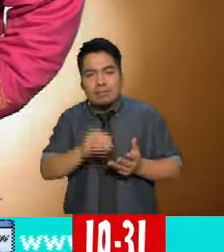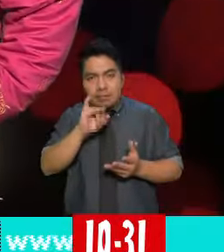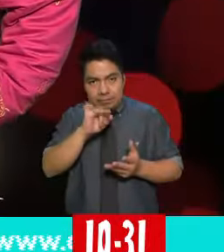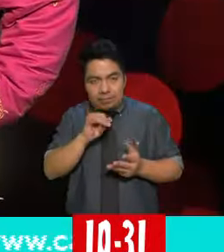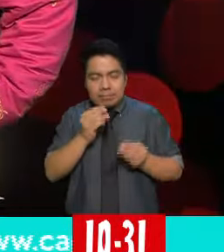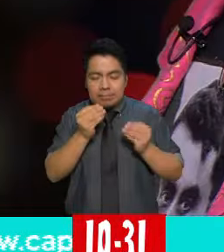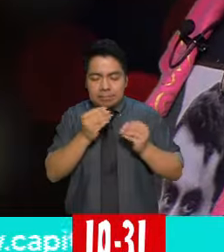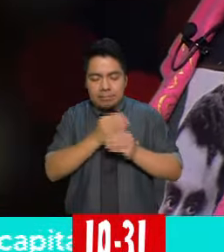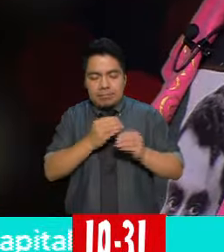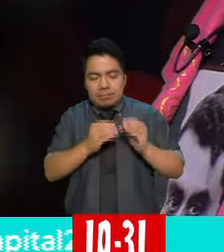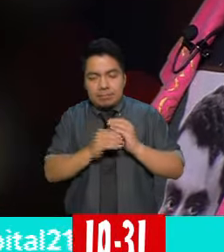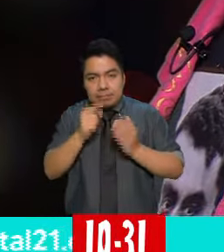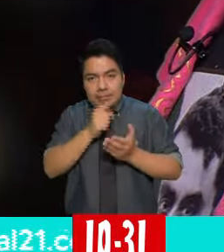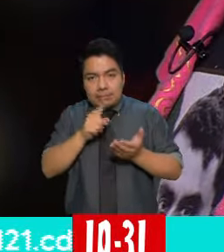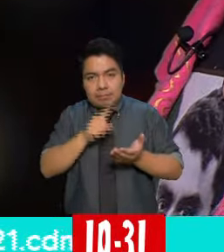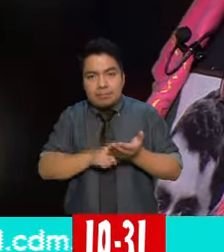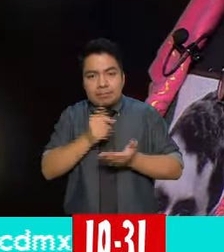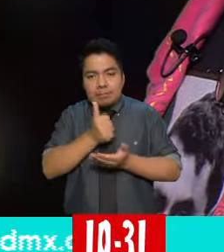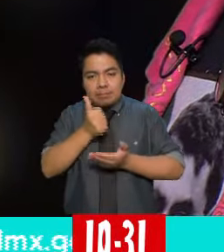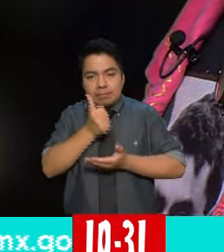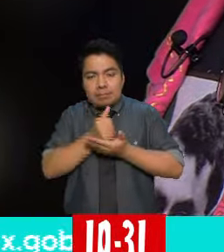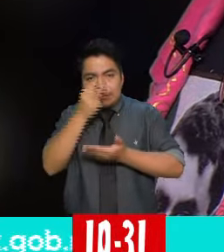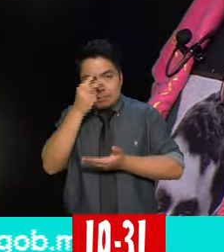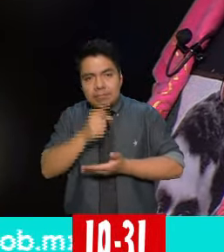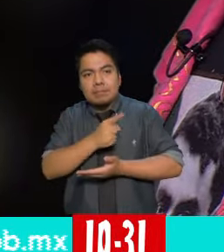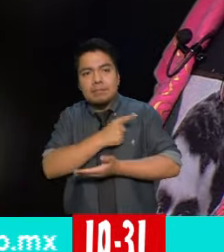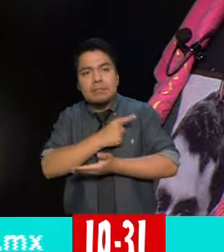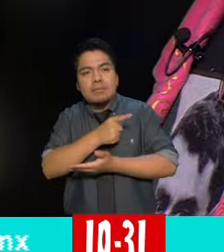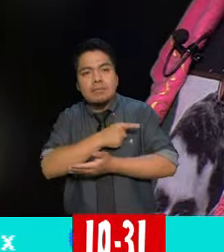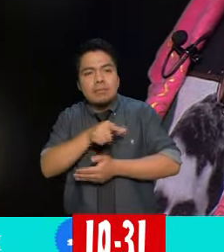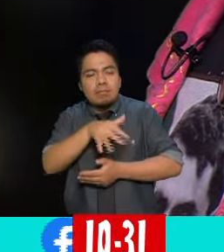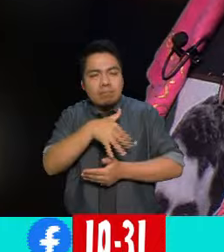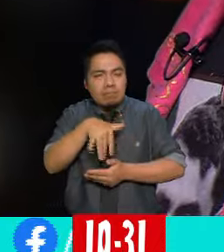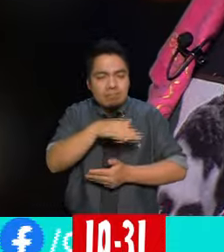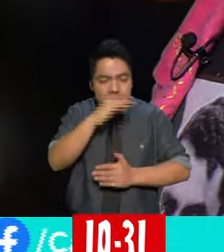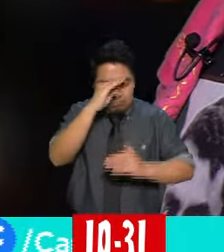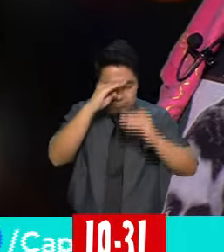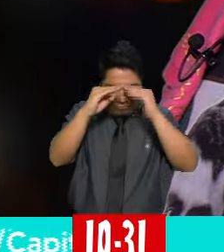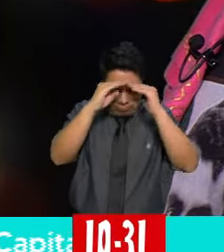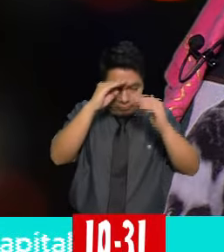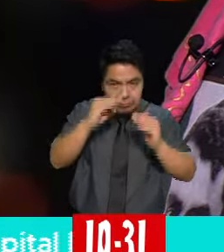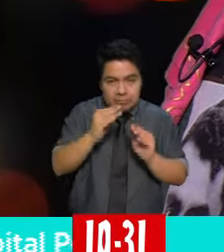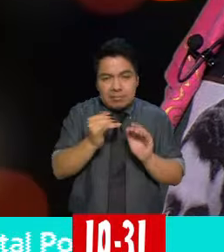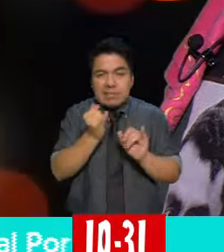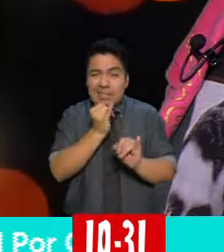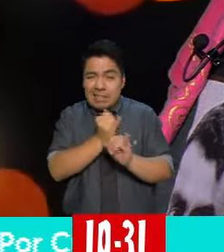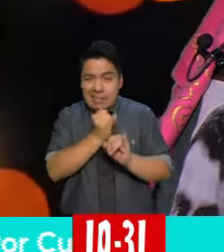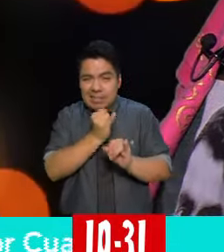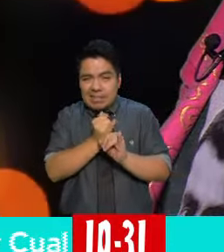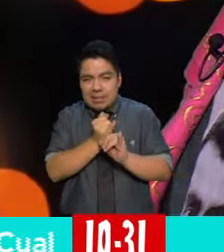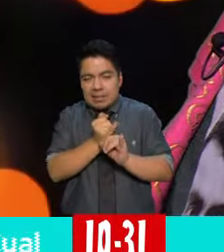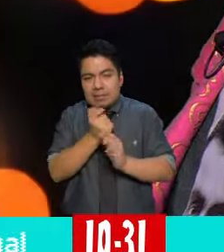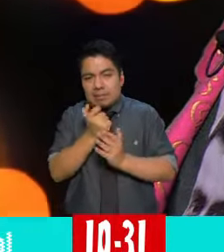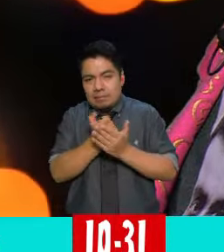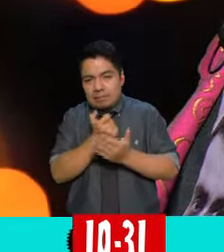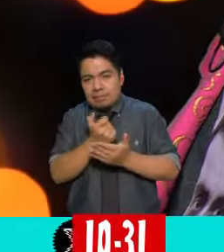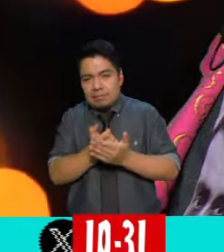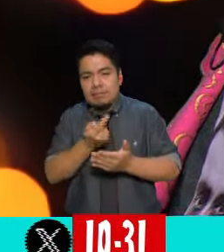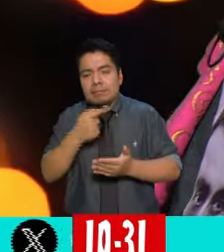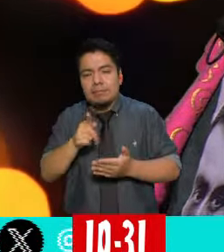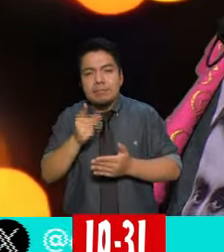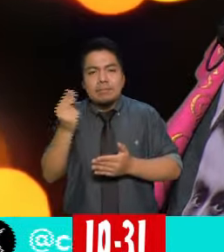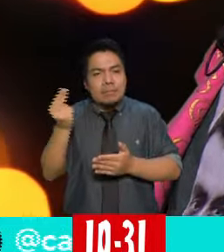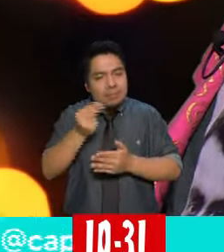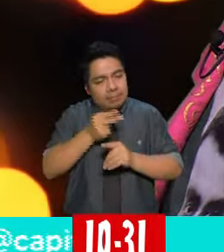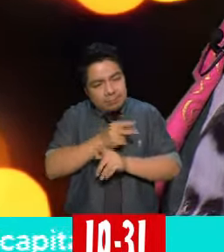circuitos en la Ciudad de México. Solo es buscarle la forma. Las plataformas sí dejan, pero tienes que hacer tu público para